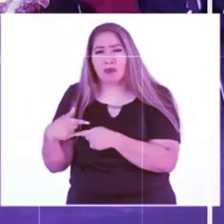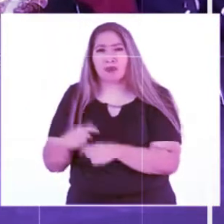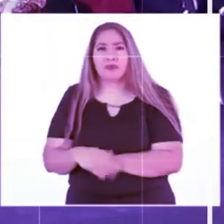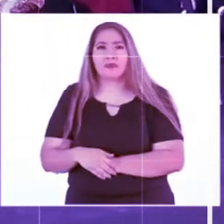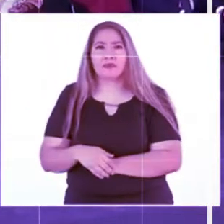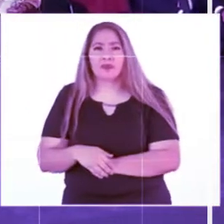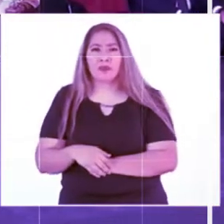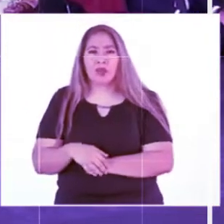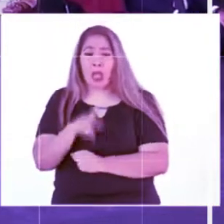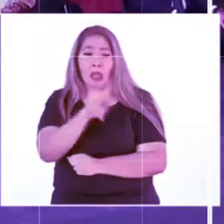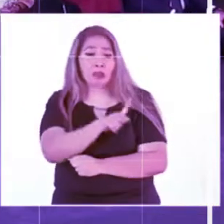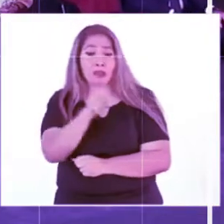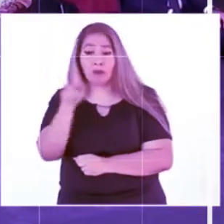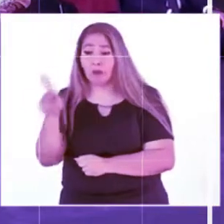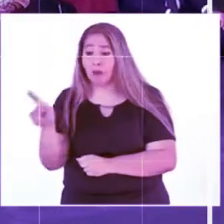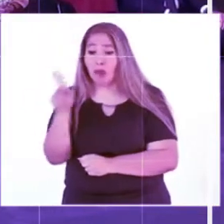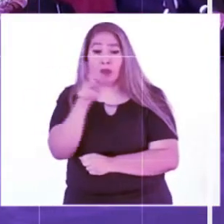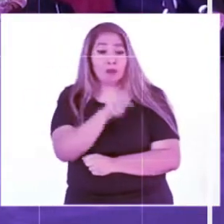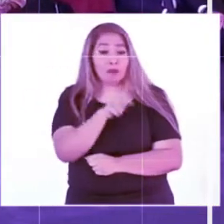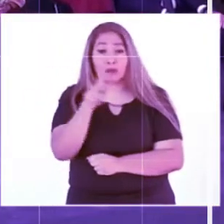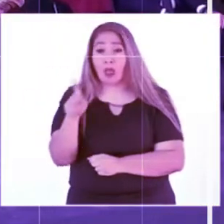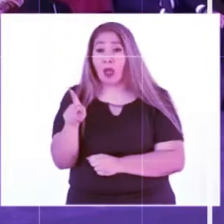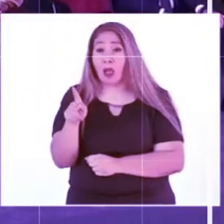que han sufrido